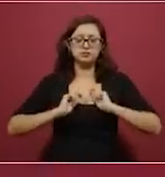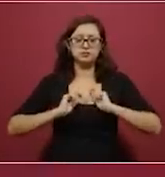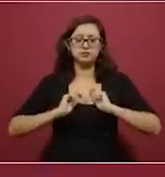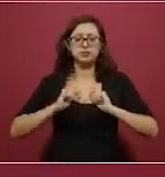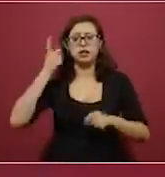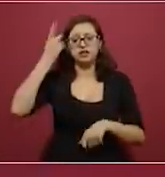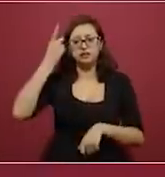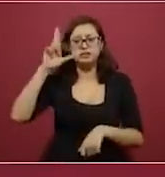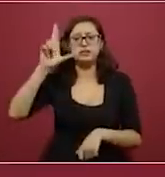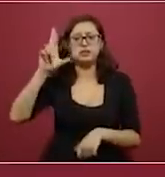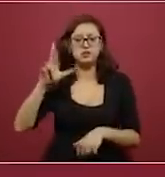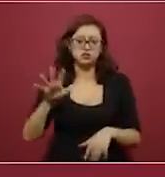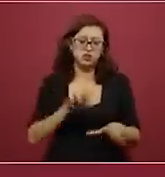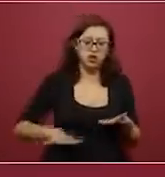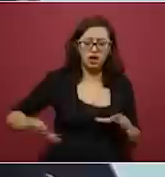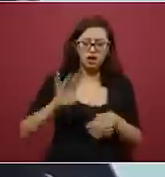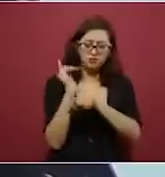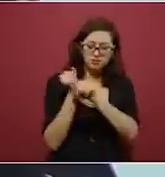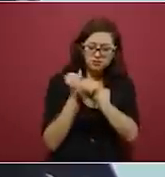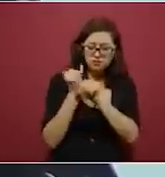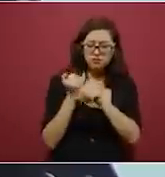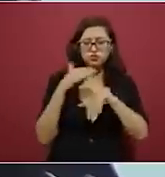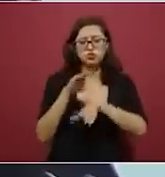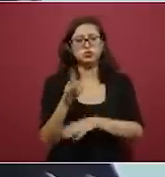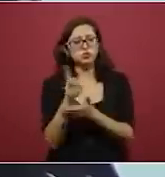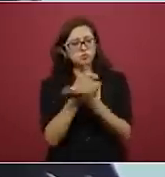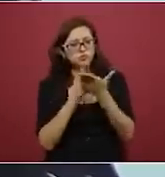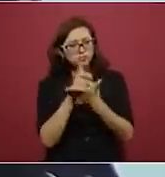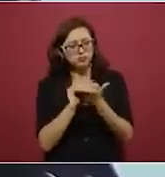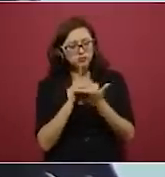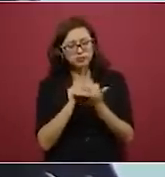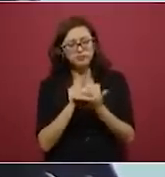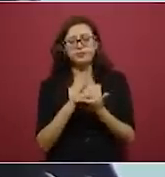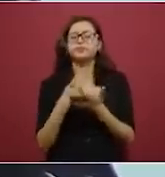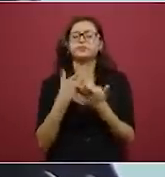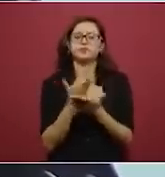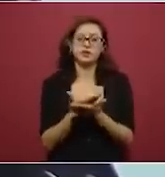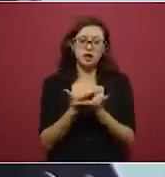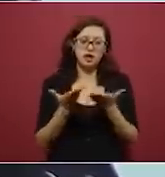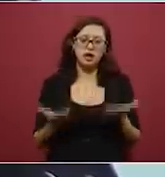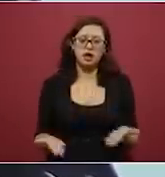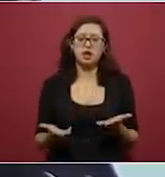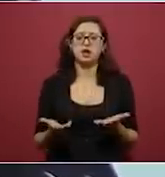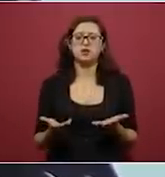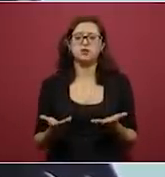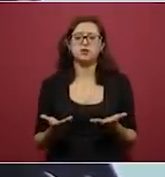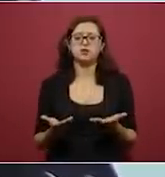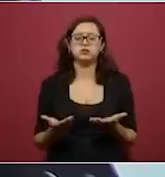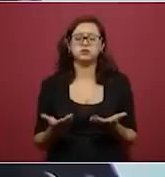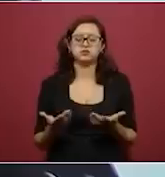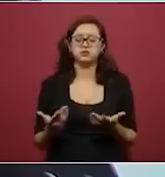director del área de investigación sobre el narcotráfico y actualmente se desempeñaba